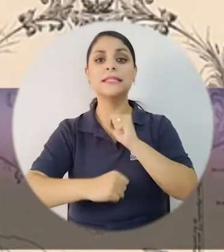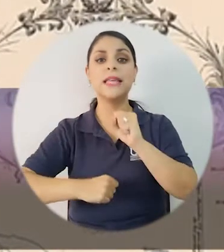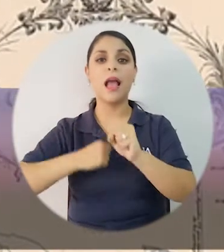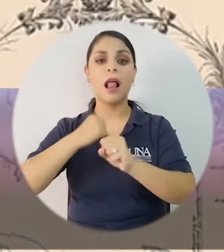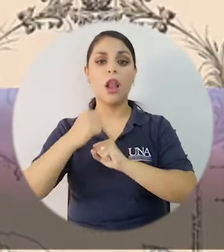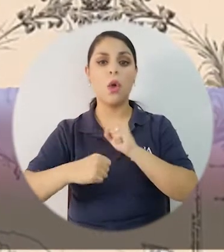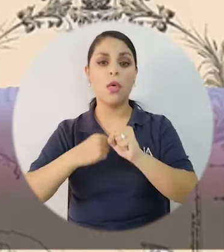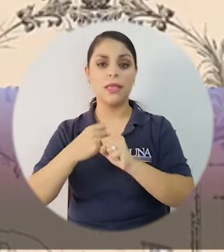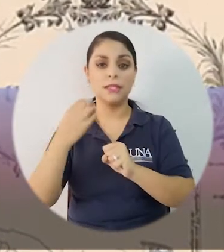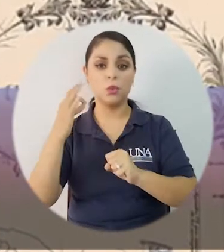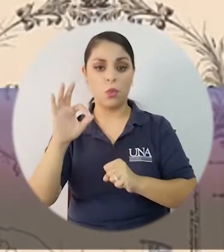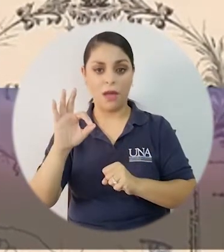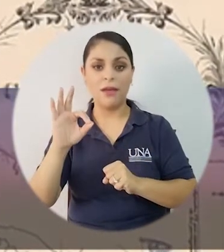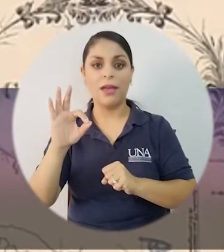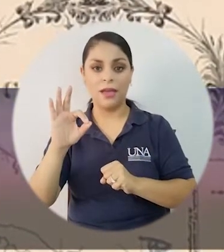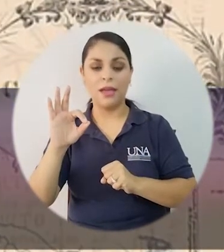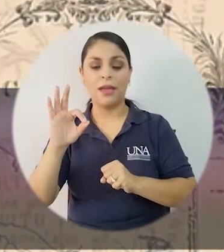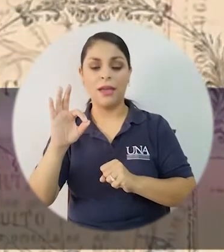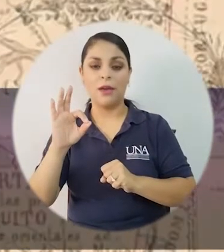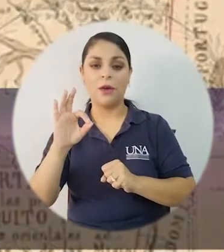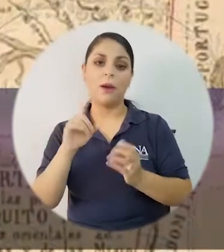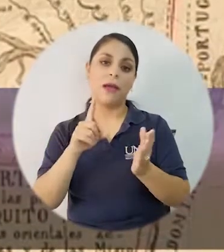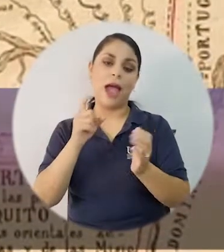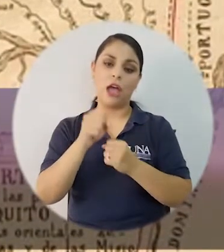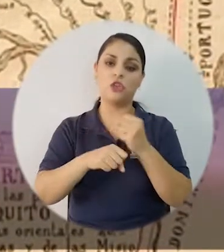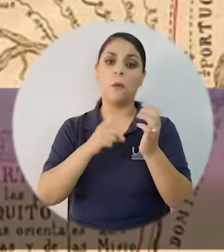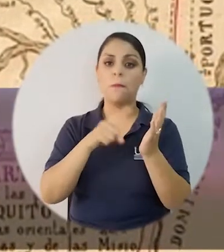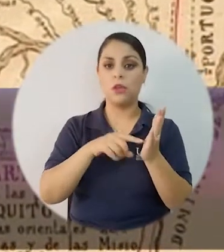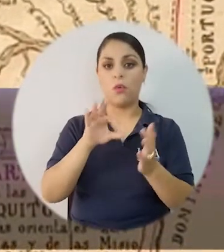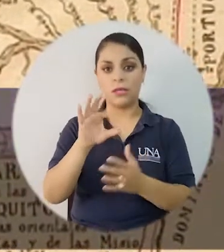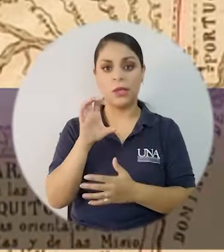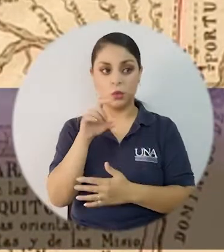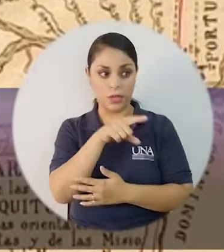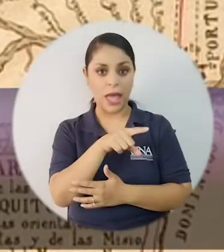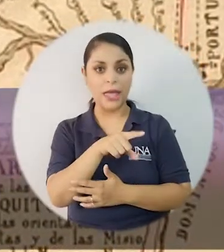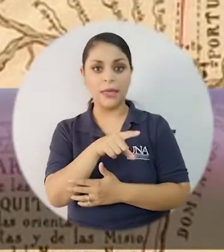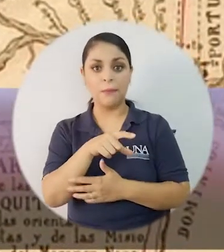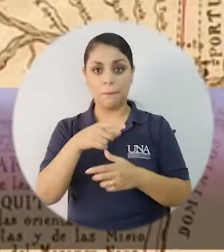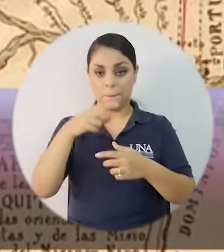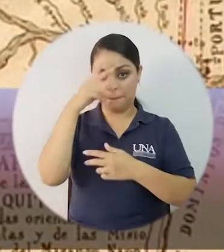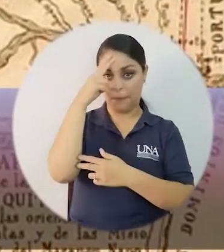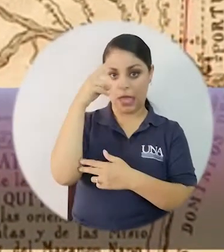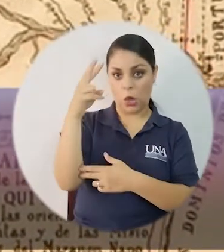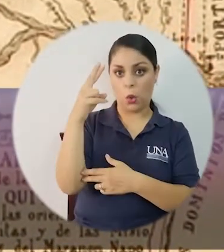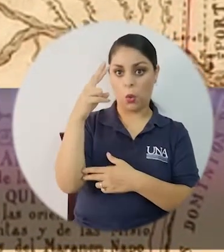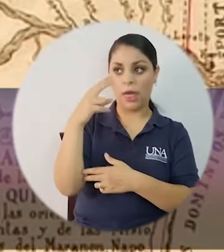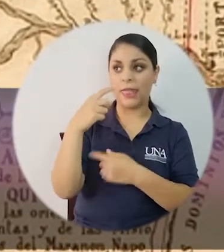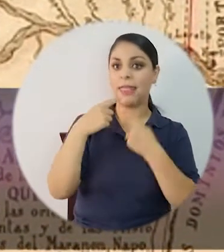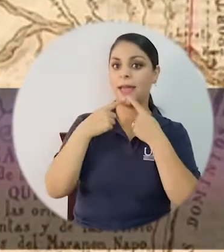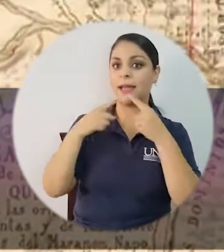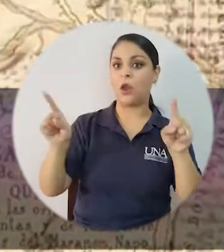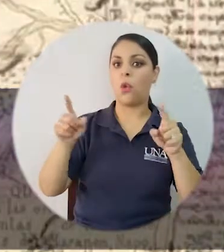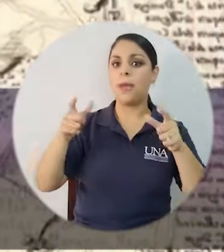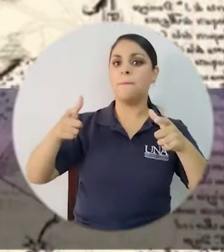del imperio inglés, los franceses se declaraban imperio, México se declara imperio,